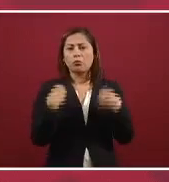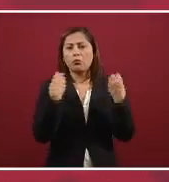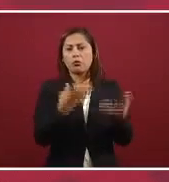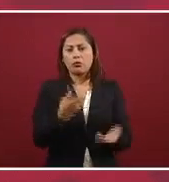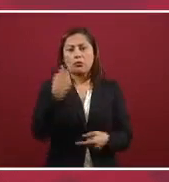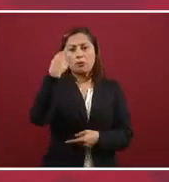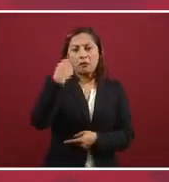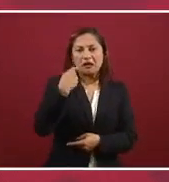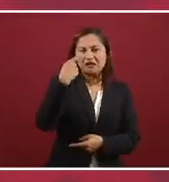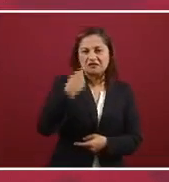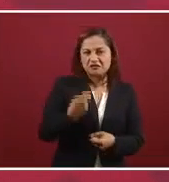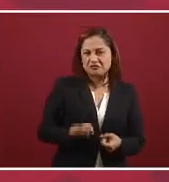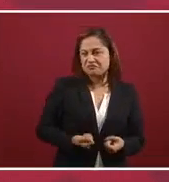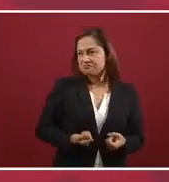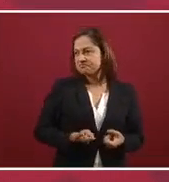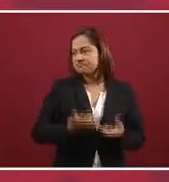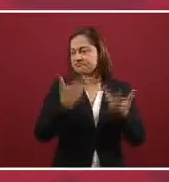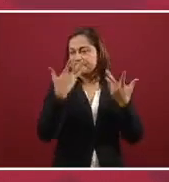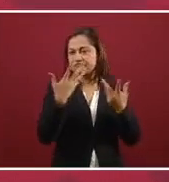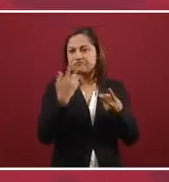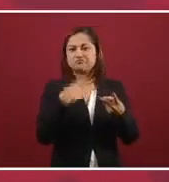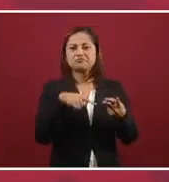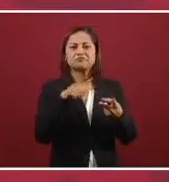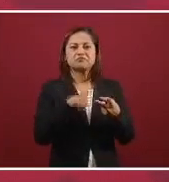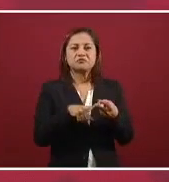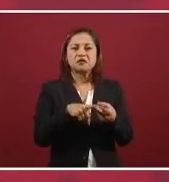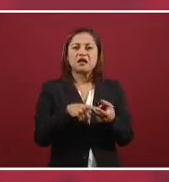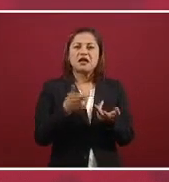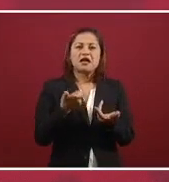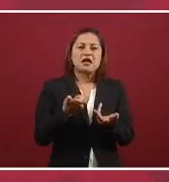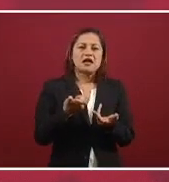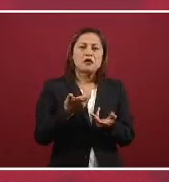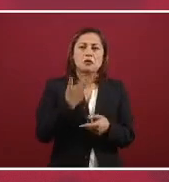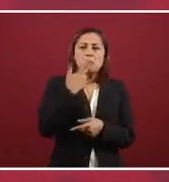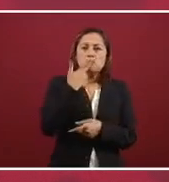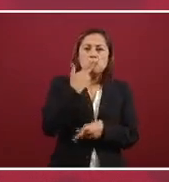en mantener aviones de lujo,